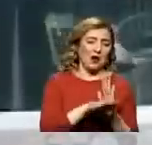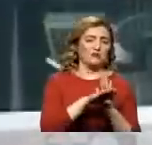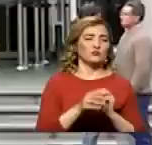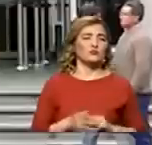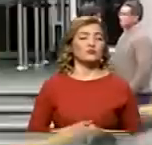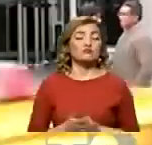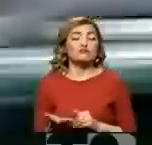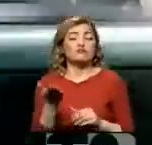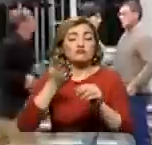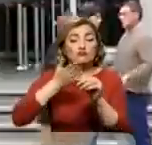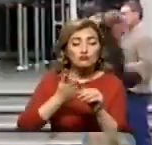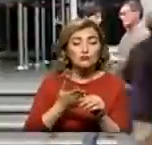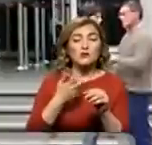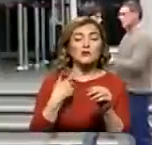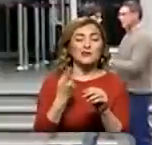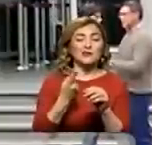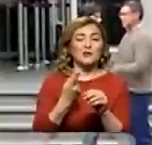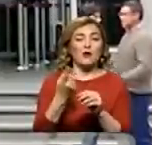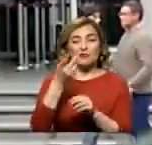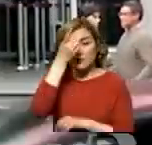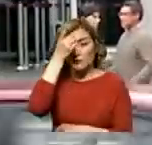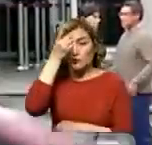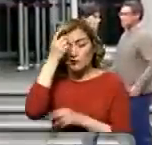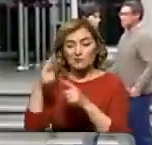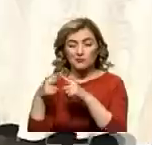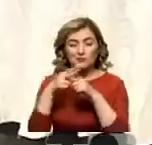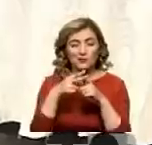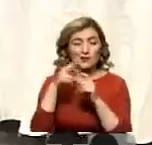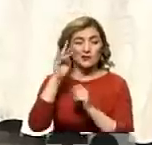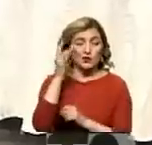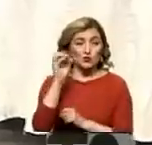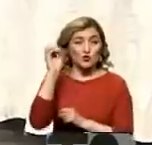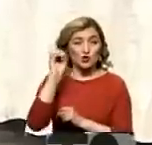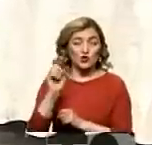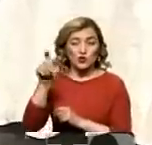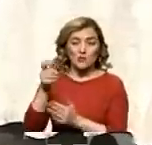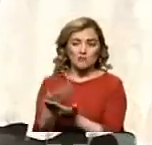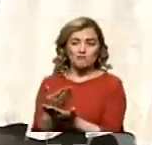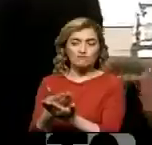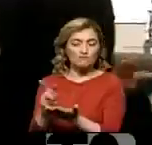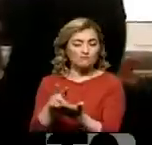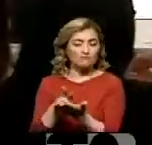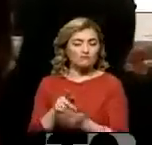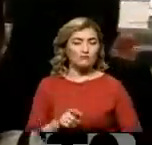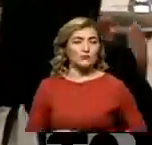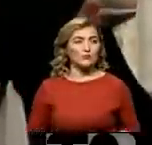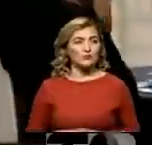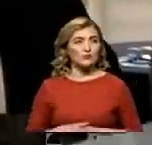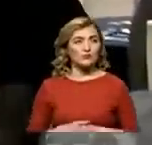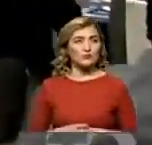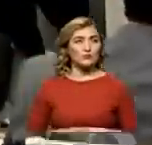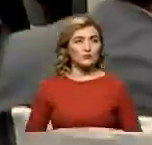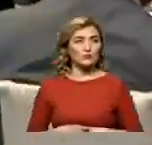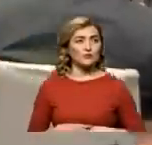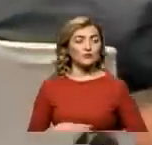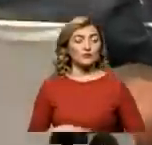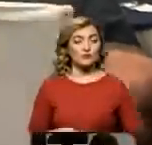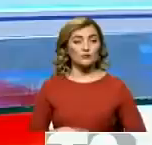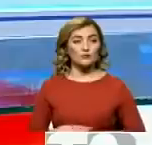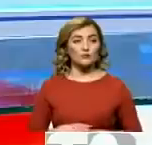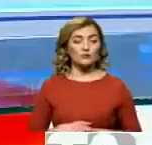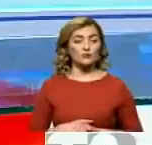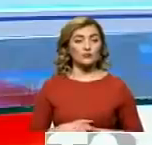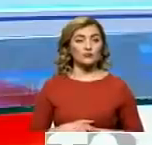asegura que buscarán reducir la cartera vencida del banco, que bordea el 7%. En Quito, María Gracia Costa, 24